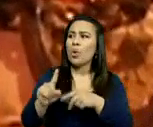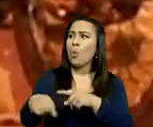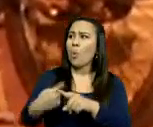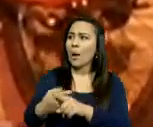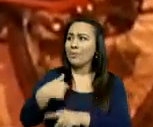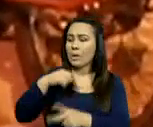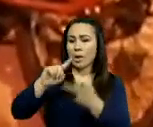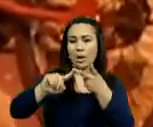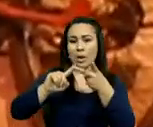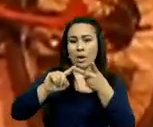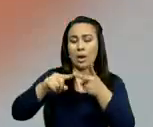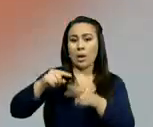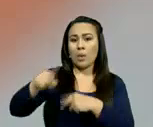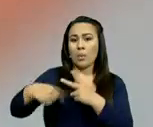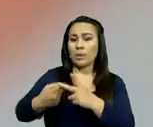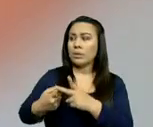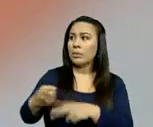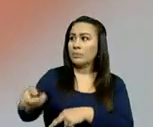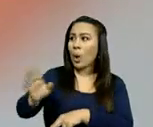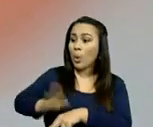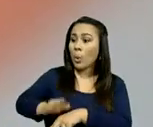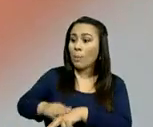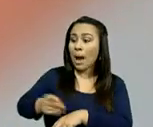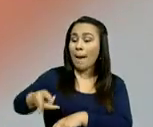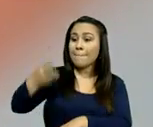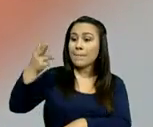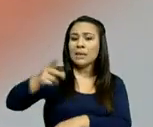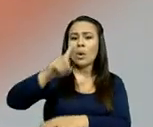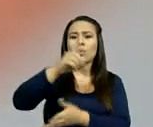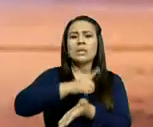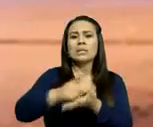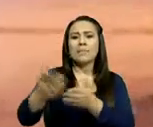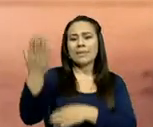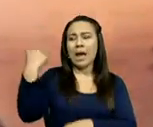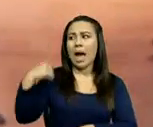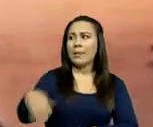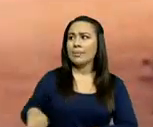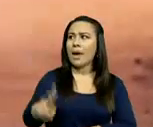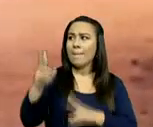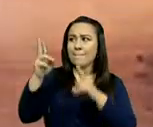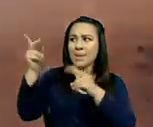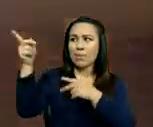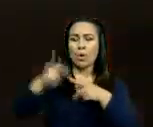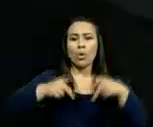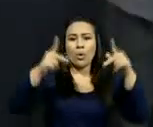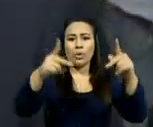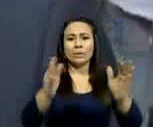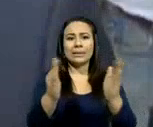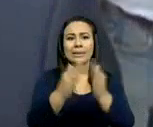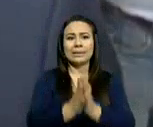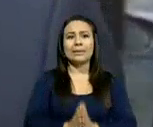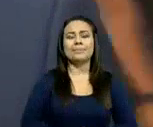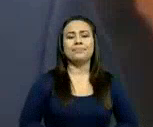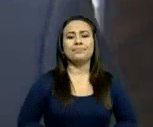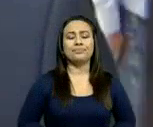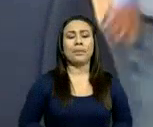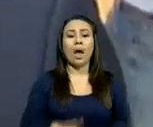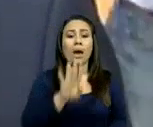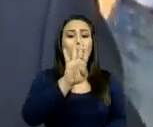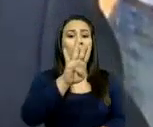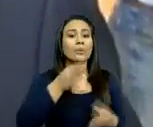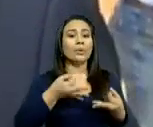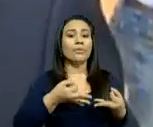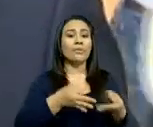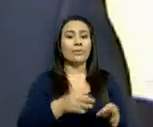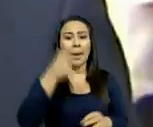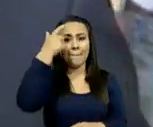el segundo asesinato ocurrió apenas hace una semana en la isla Trinitaria. El 4 de febrero de este año,